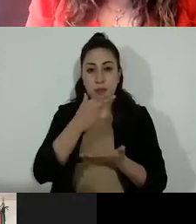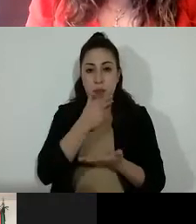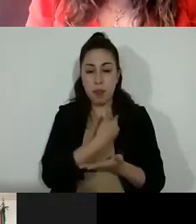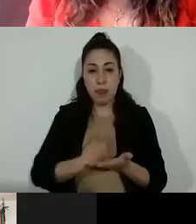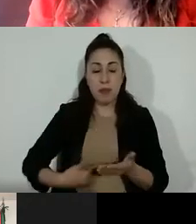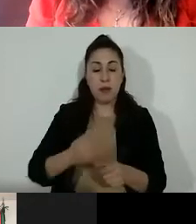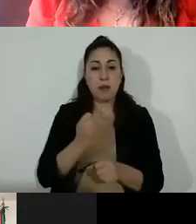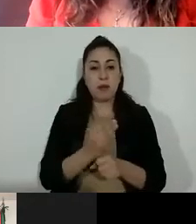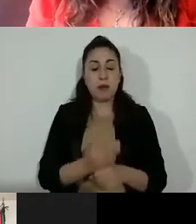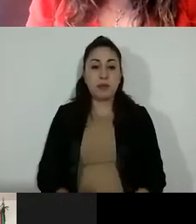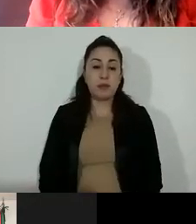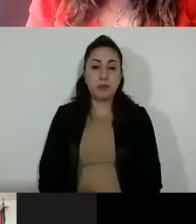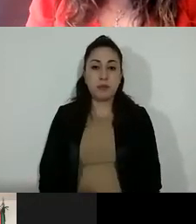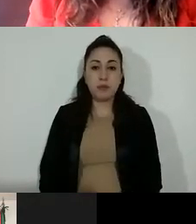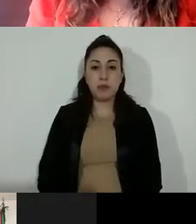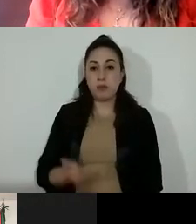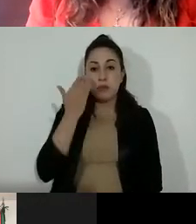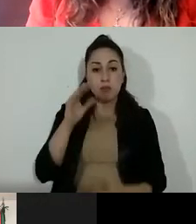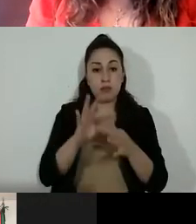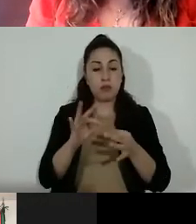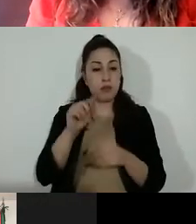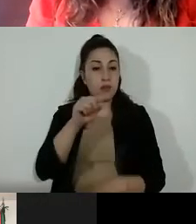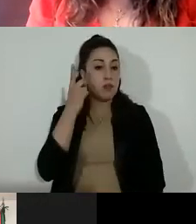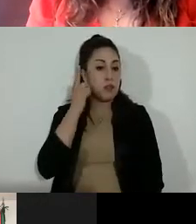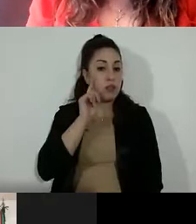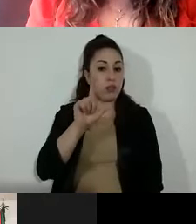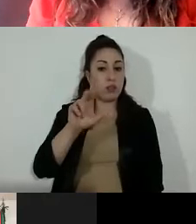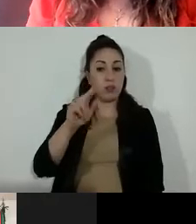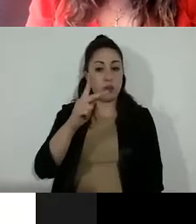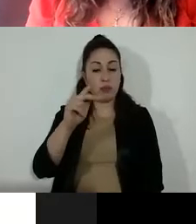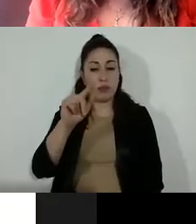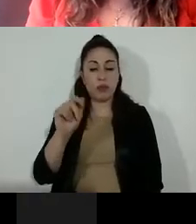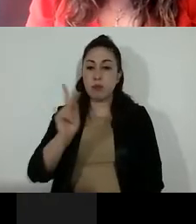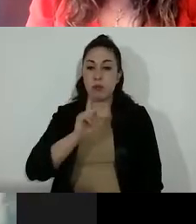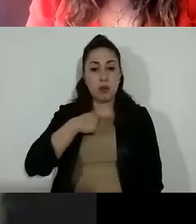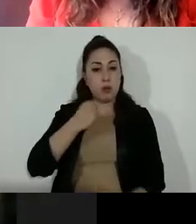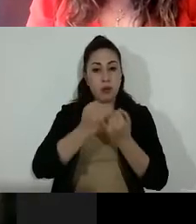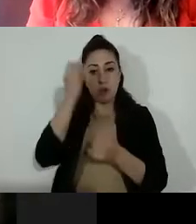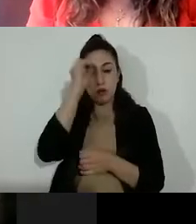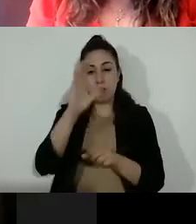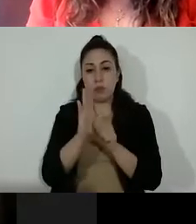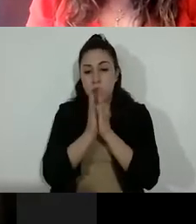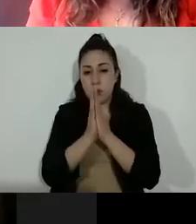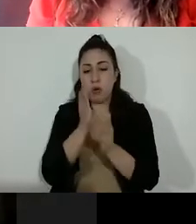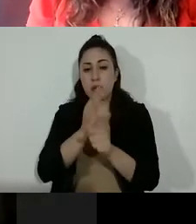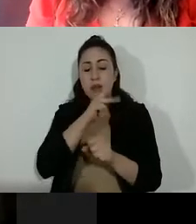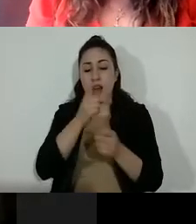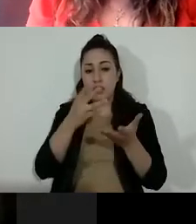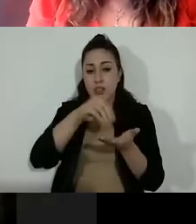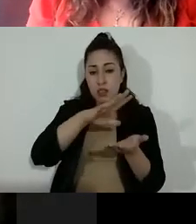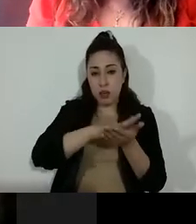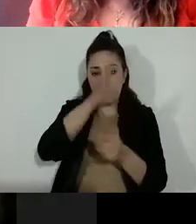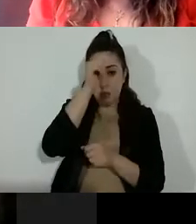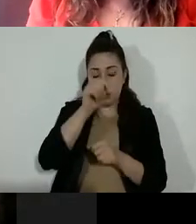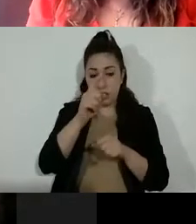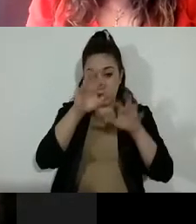sumo a absolutamente todo lo que dijo la diputada Lupita y creo que podríamos desahogar la votación. Sin embargo, tenemos